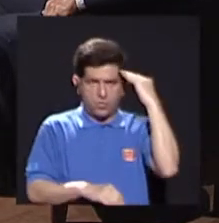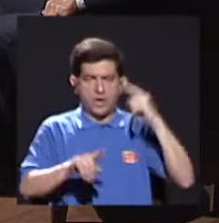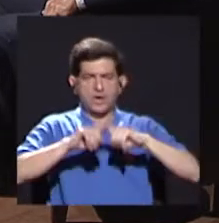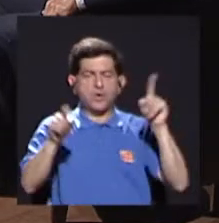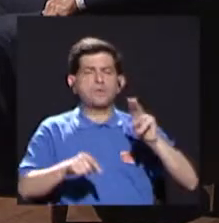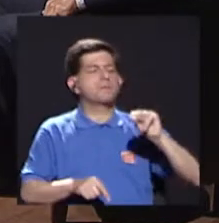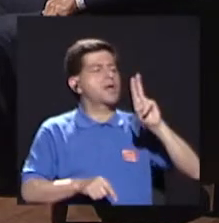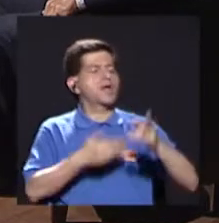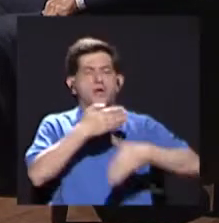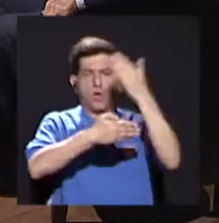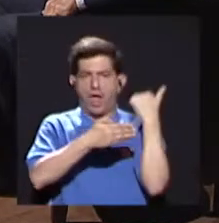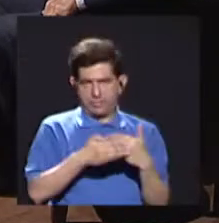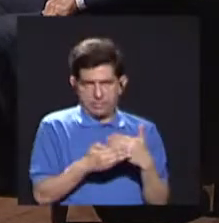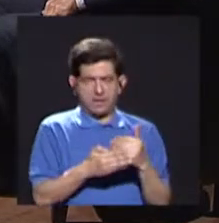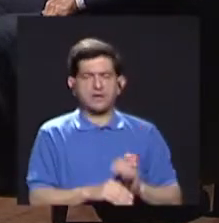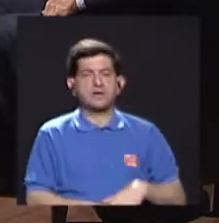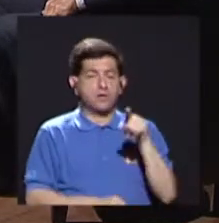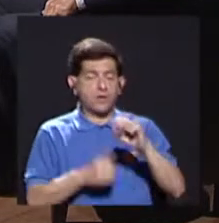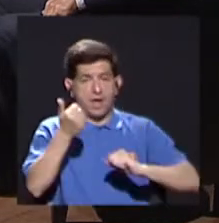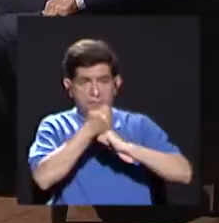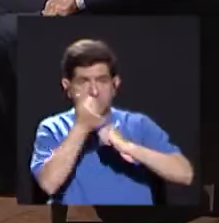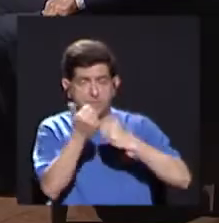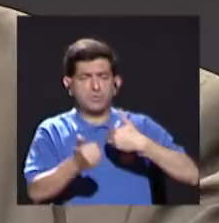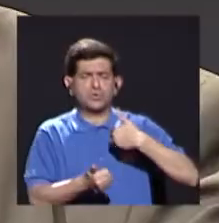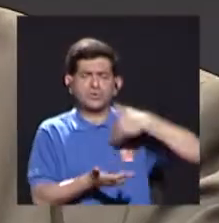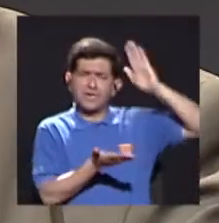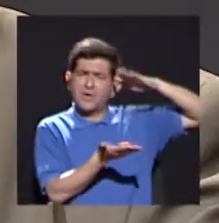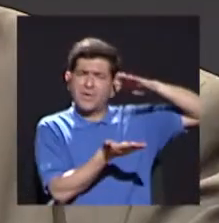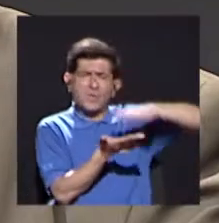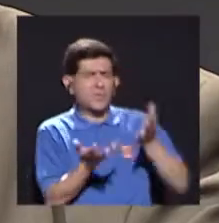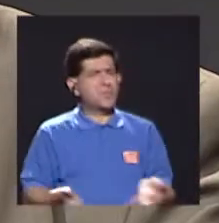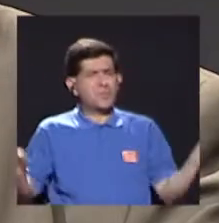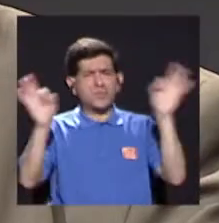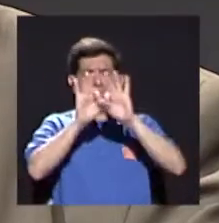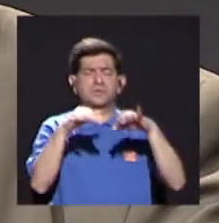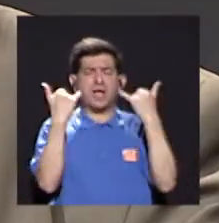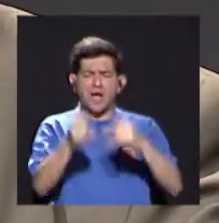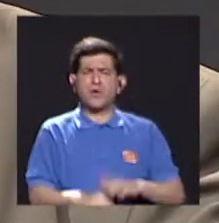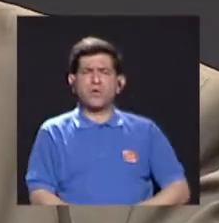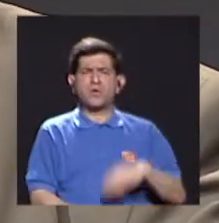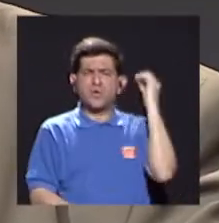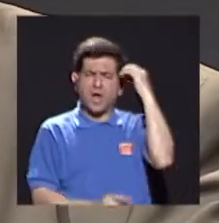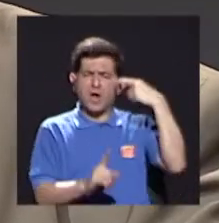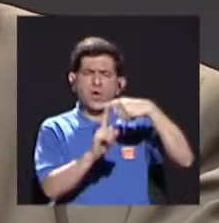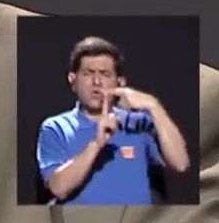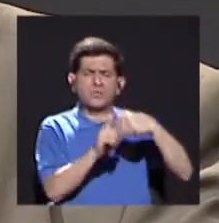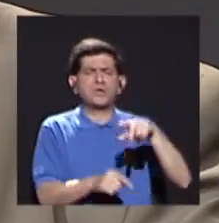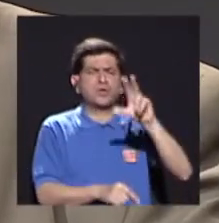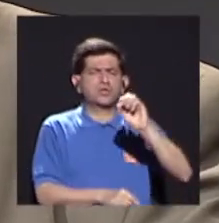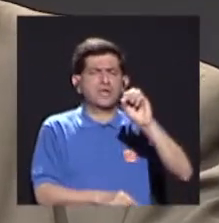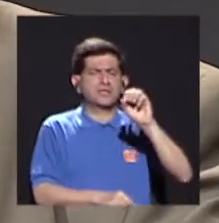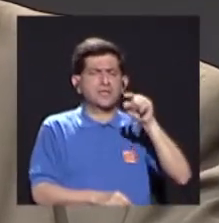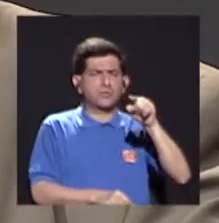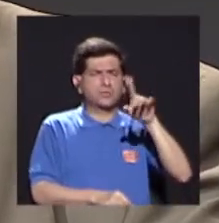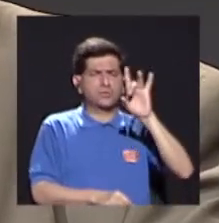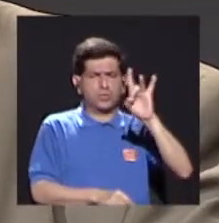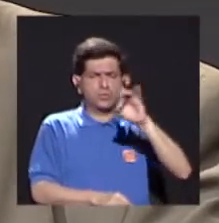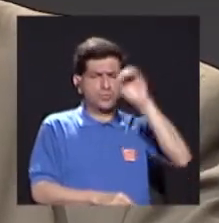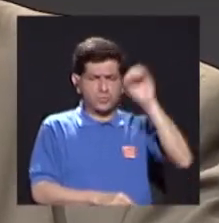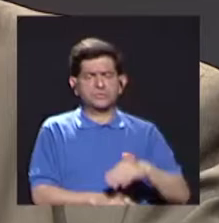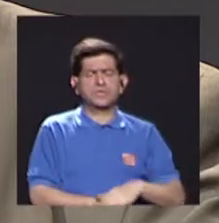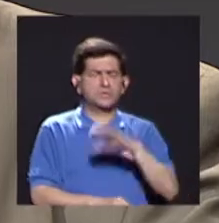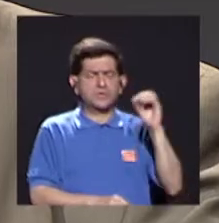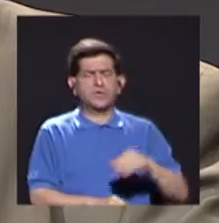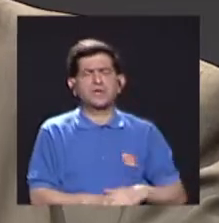pasado ese respaldo más una caída importante y ahora los opiniones favorables suman suman el 30.8 y las desfavorables